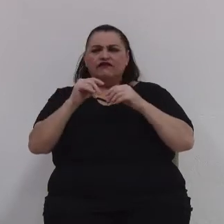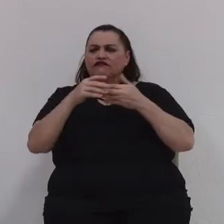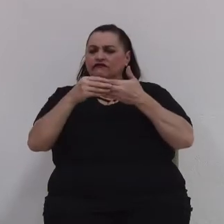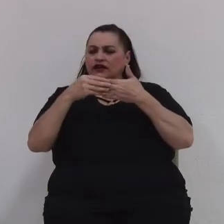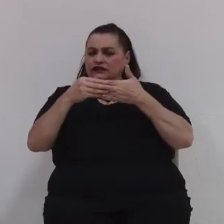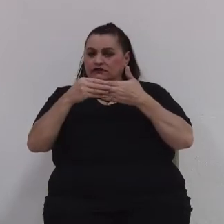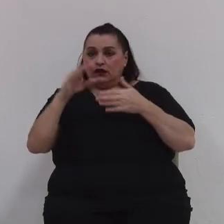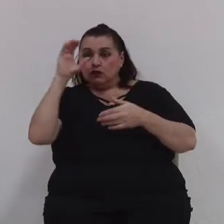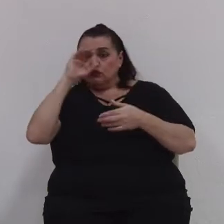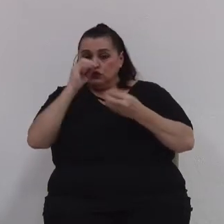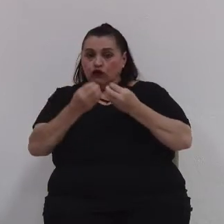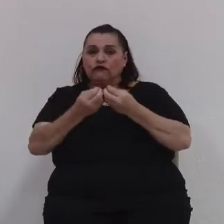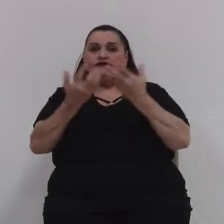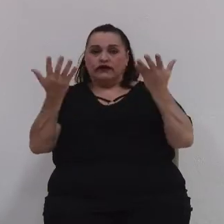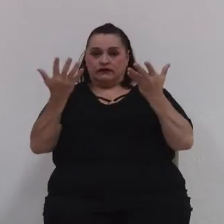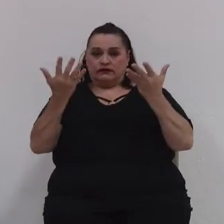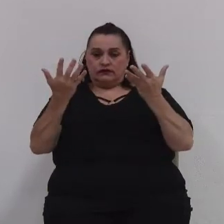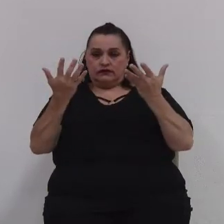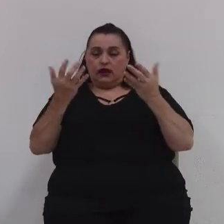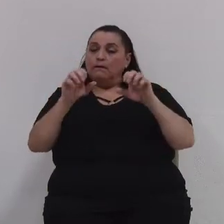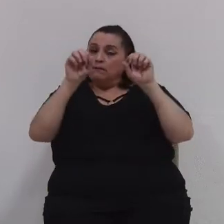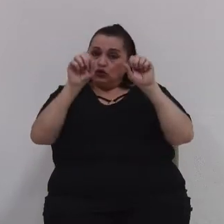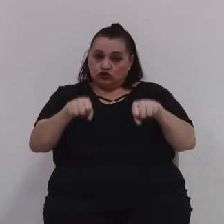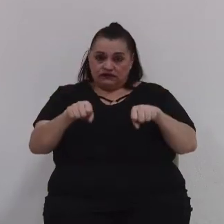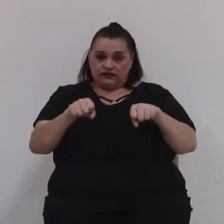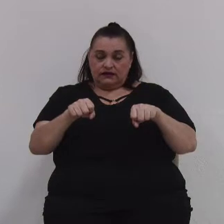su oferta a las posibilidades